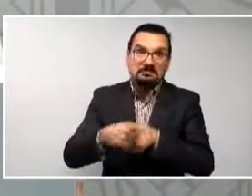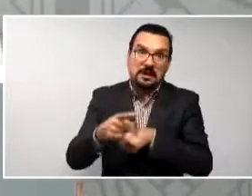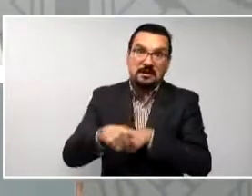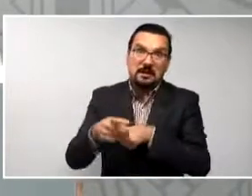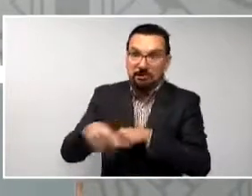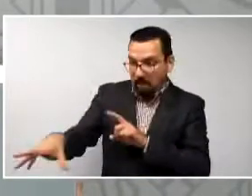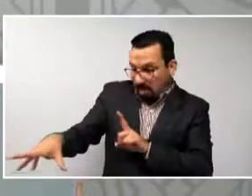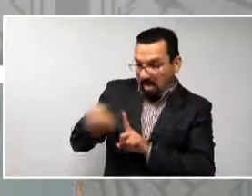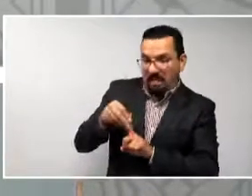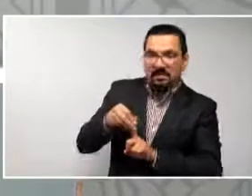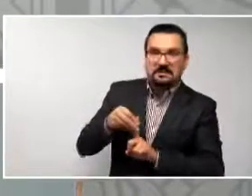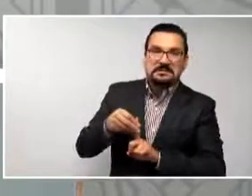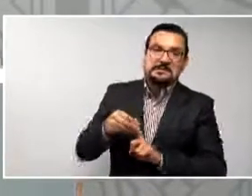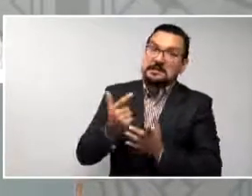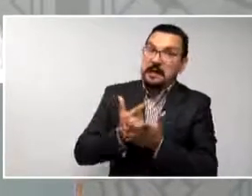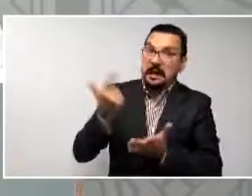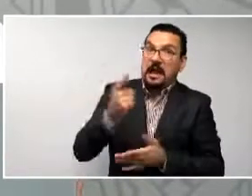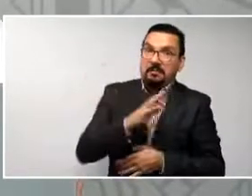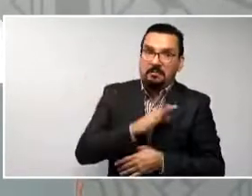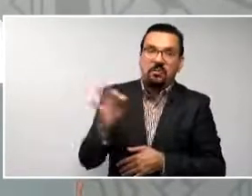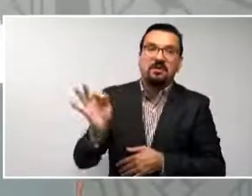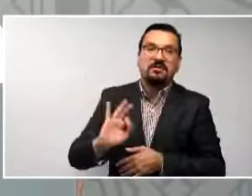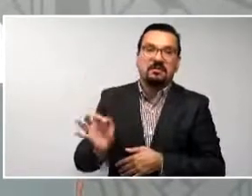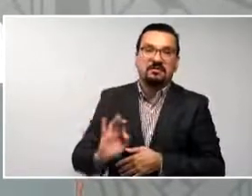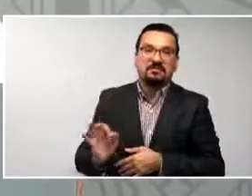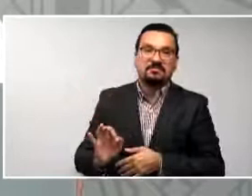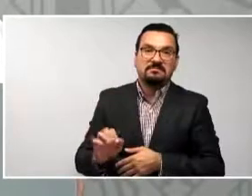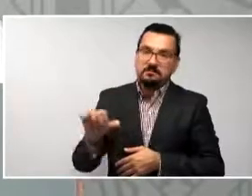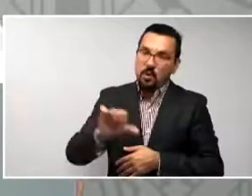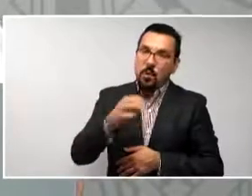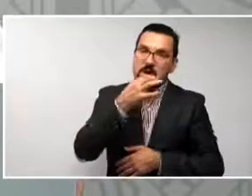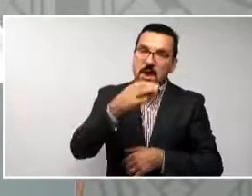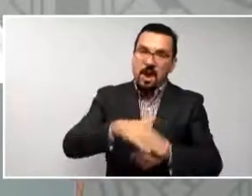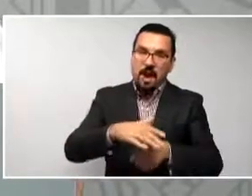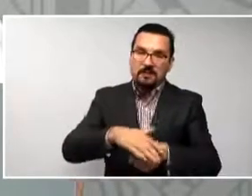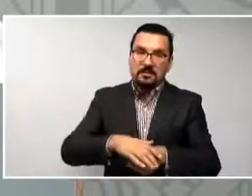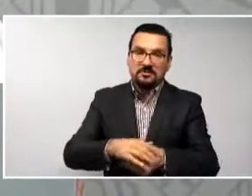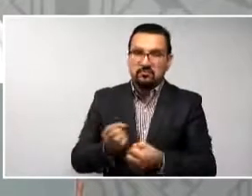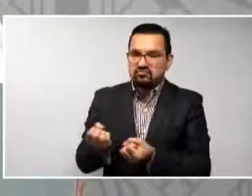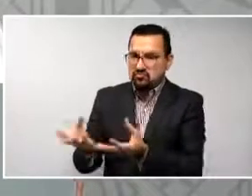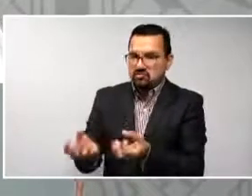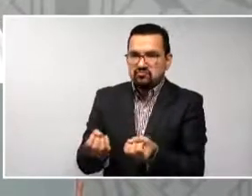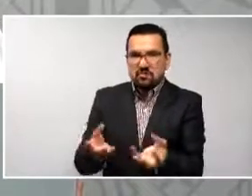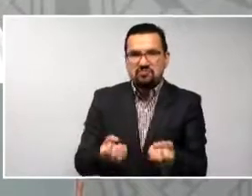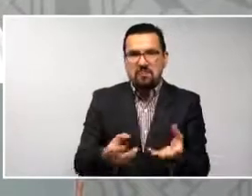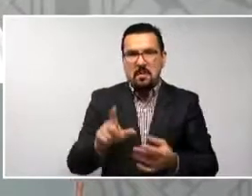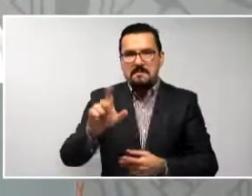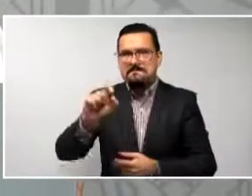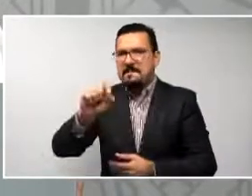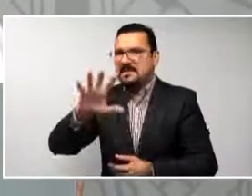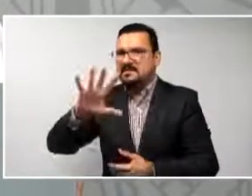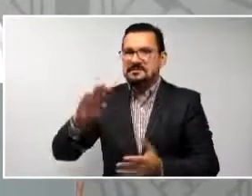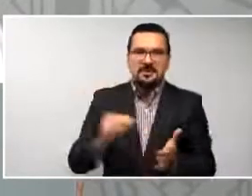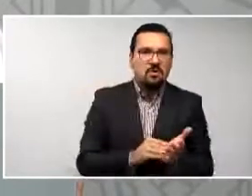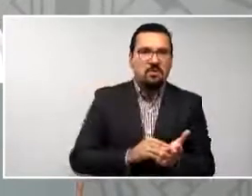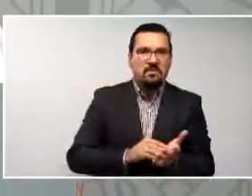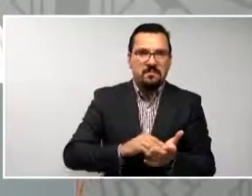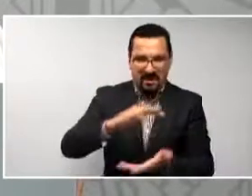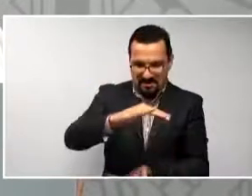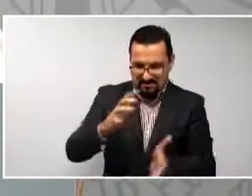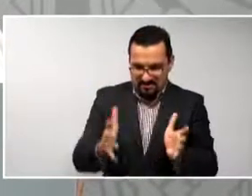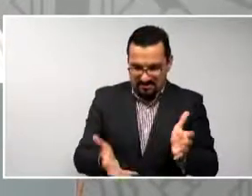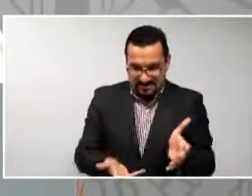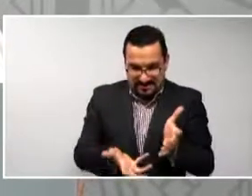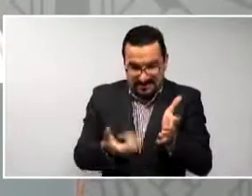enemigo los alcanza hoy te informo que se han entregado más de 25 mil paquetes de